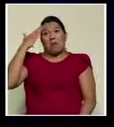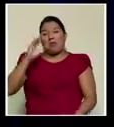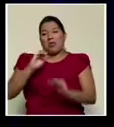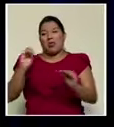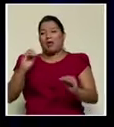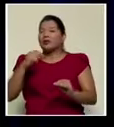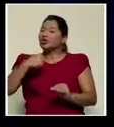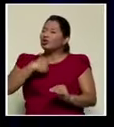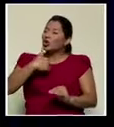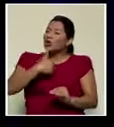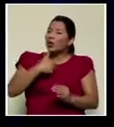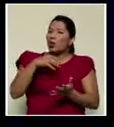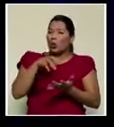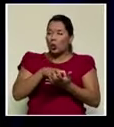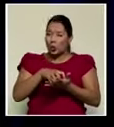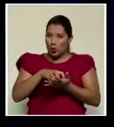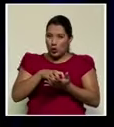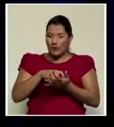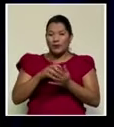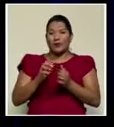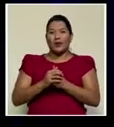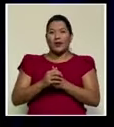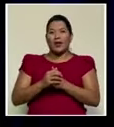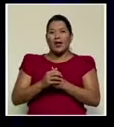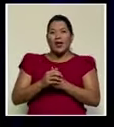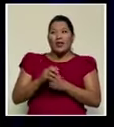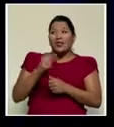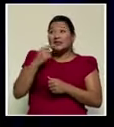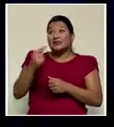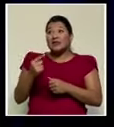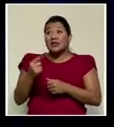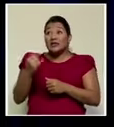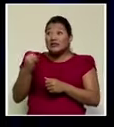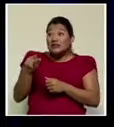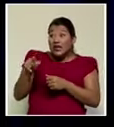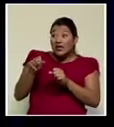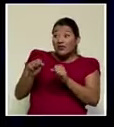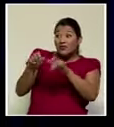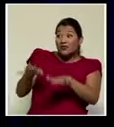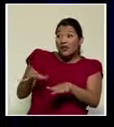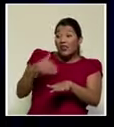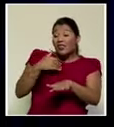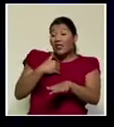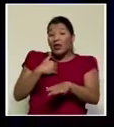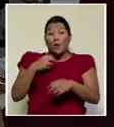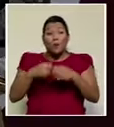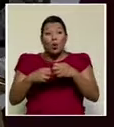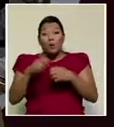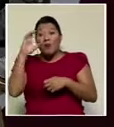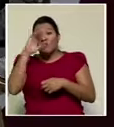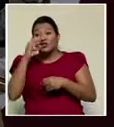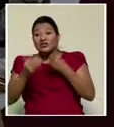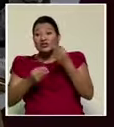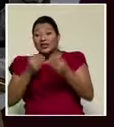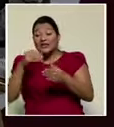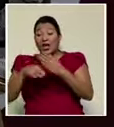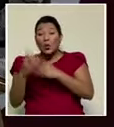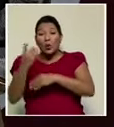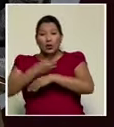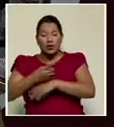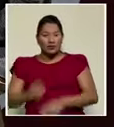que, digamos, el problema de solucionar esto 24 horas antes de la inscripción de las candidaturas. Esto es